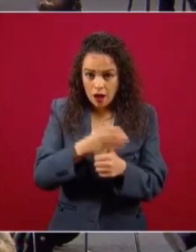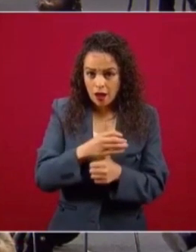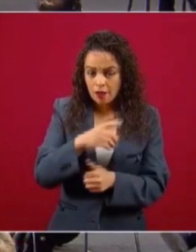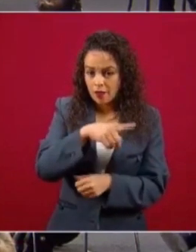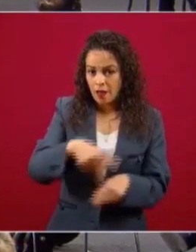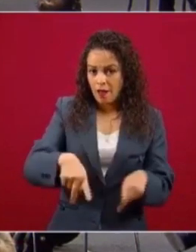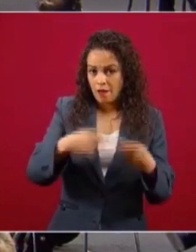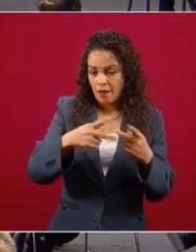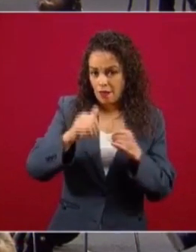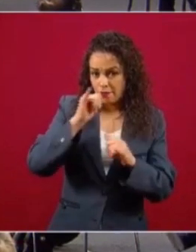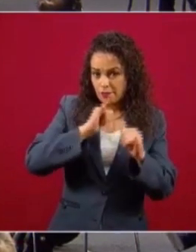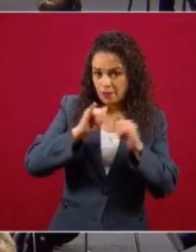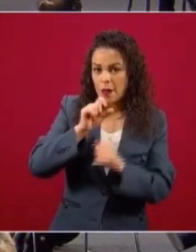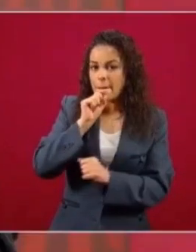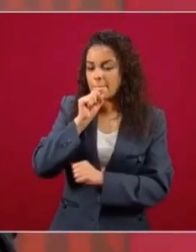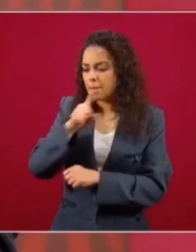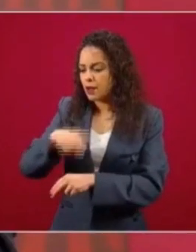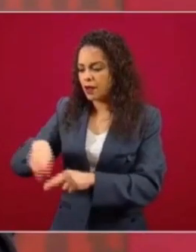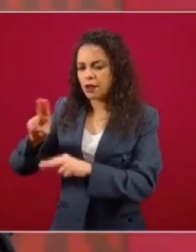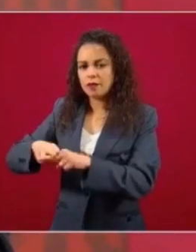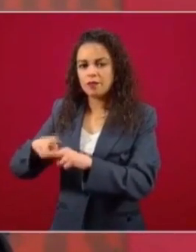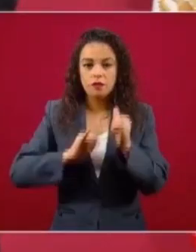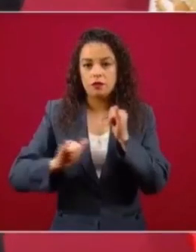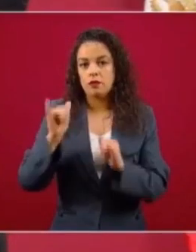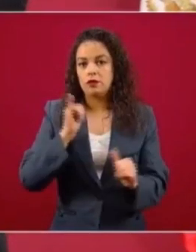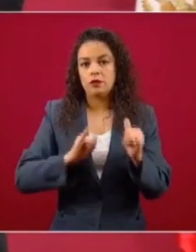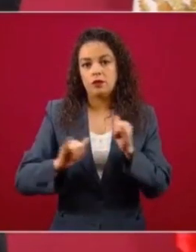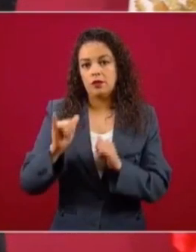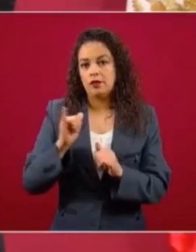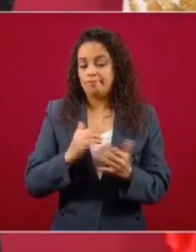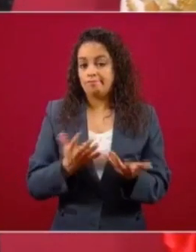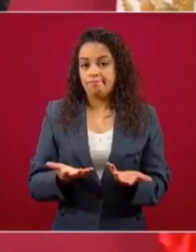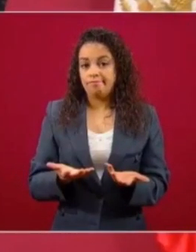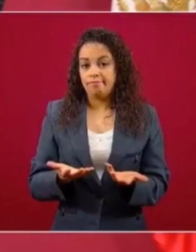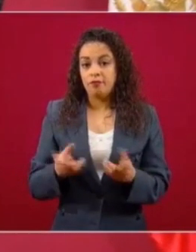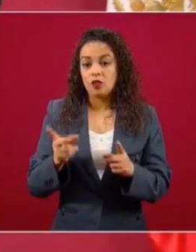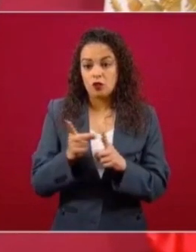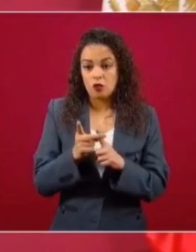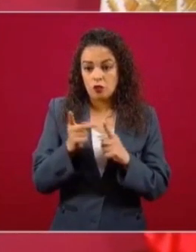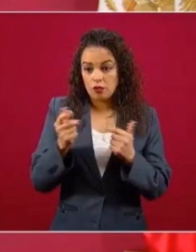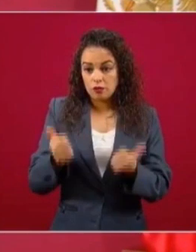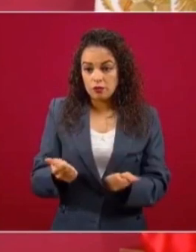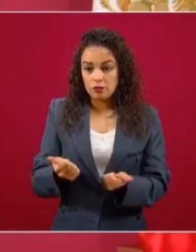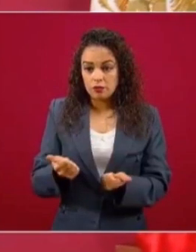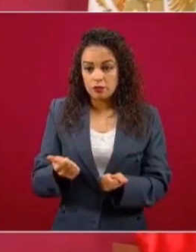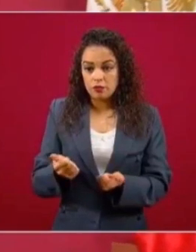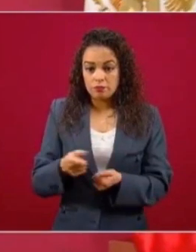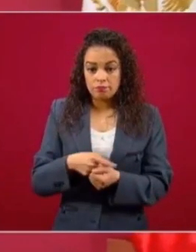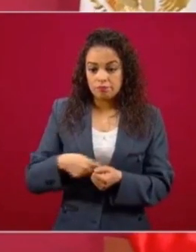a tomar el refresco y dónde quedó el pozo